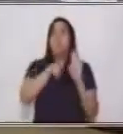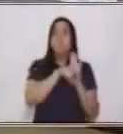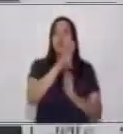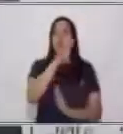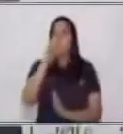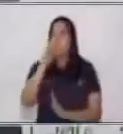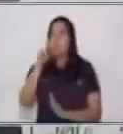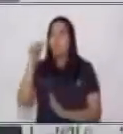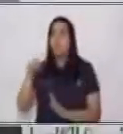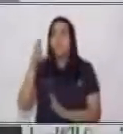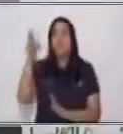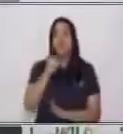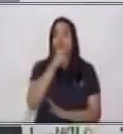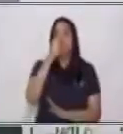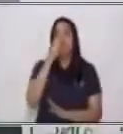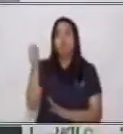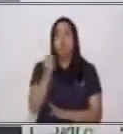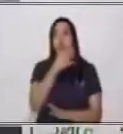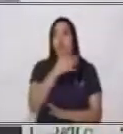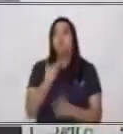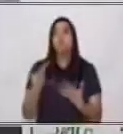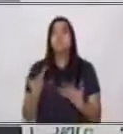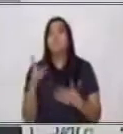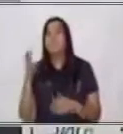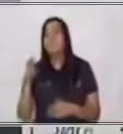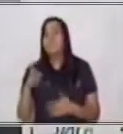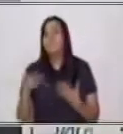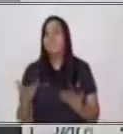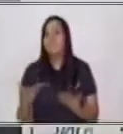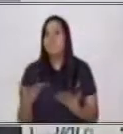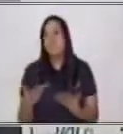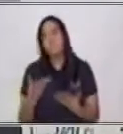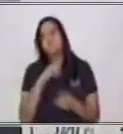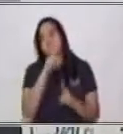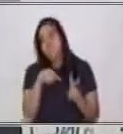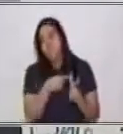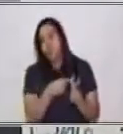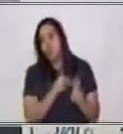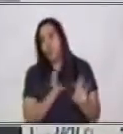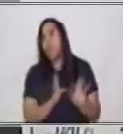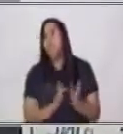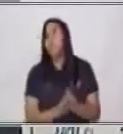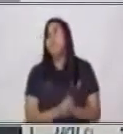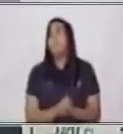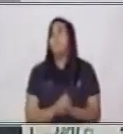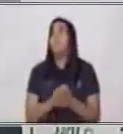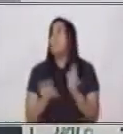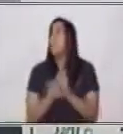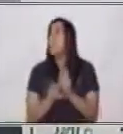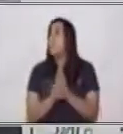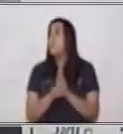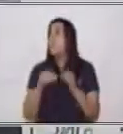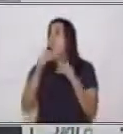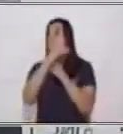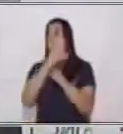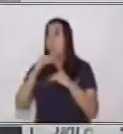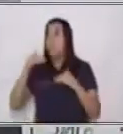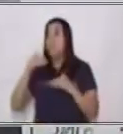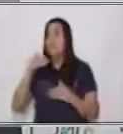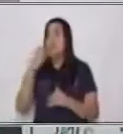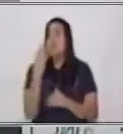Tengo que formar esos ceros de aquí arriba. Entonces, como tengo un 5 y tengo un 4, los vamos a cruzar.